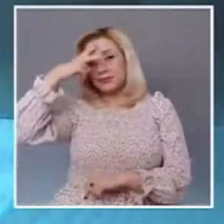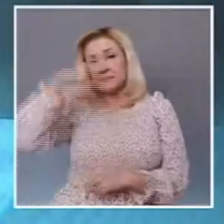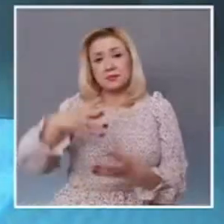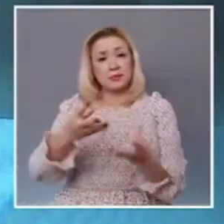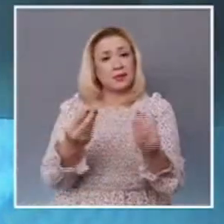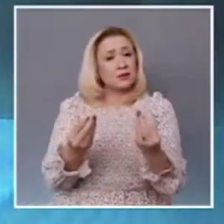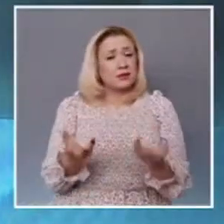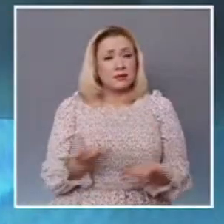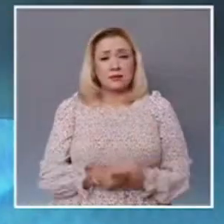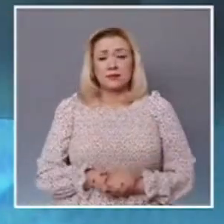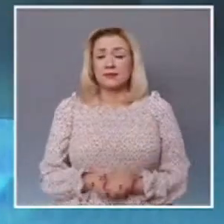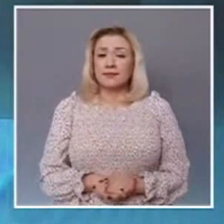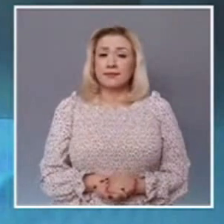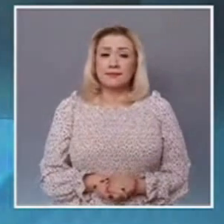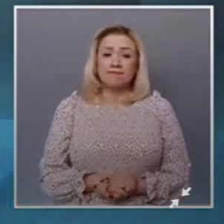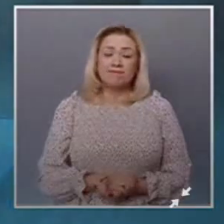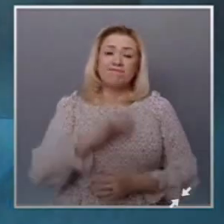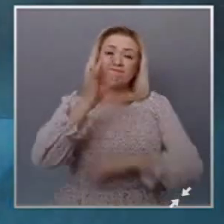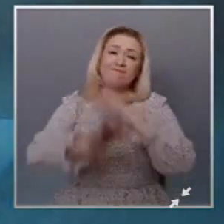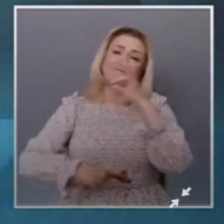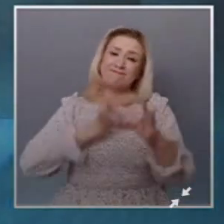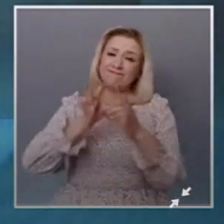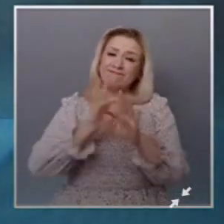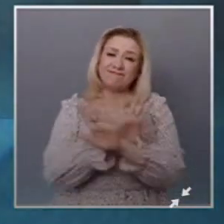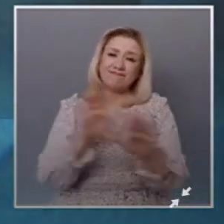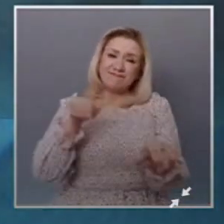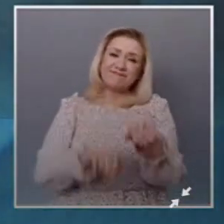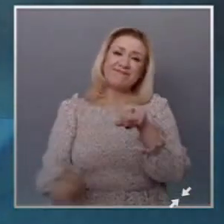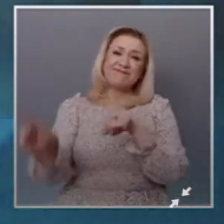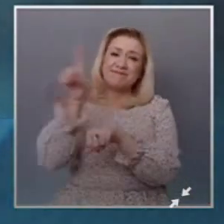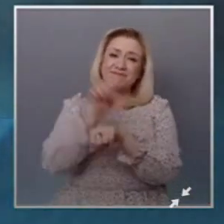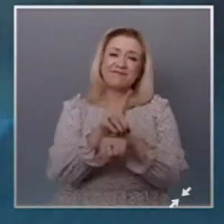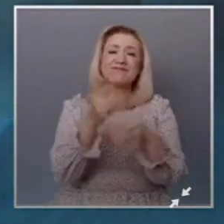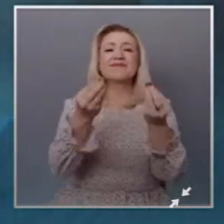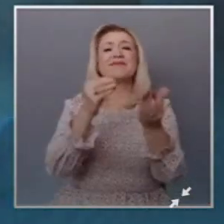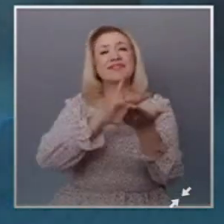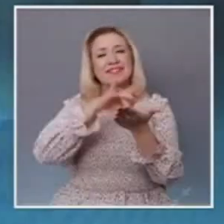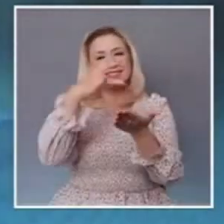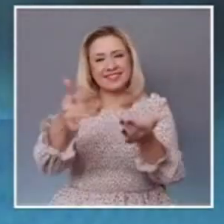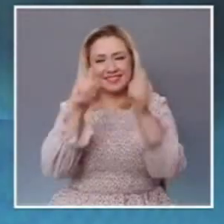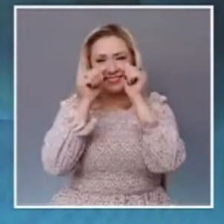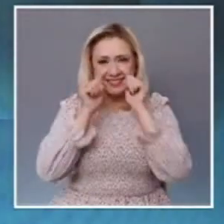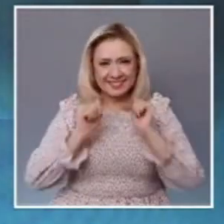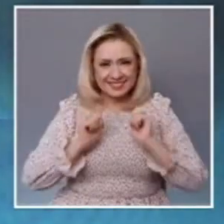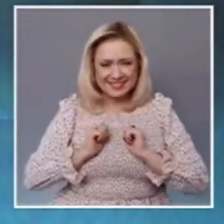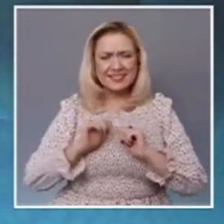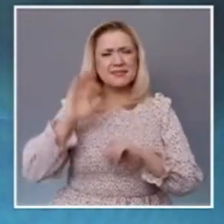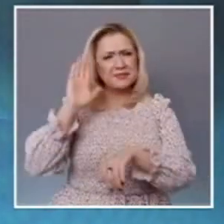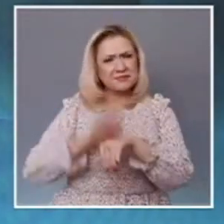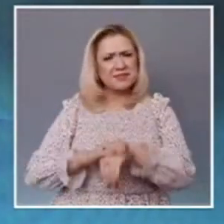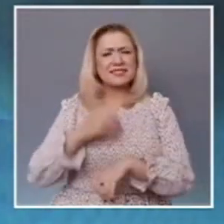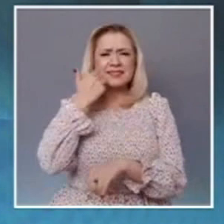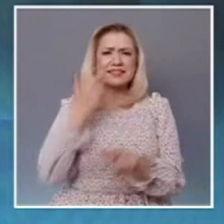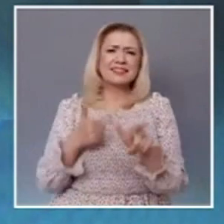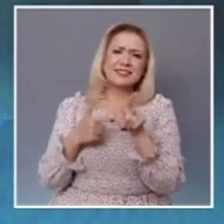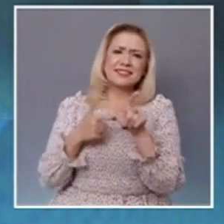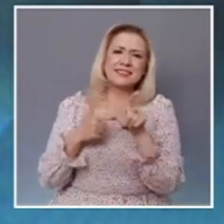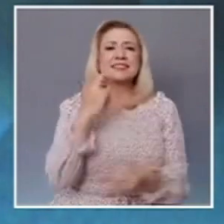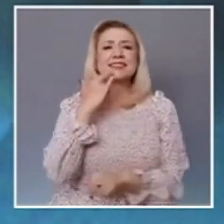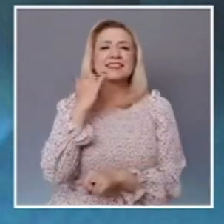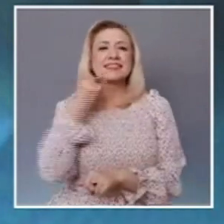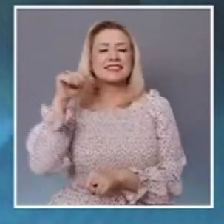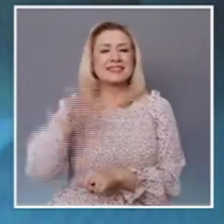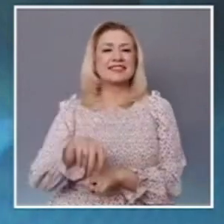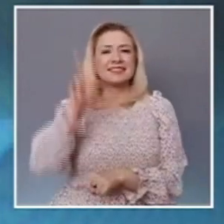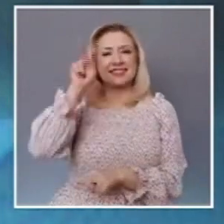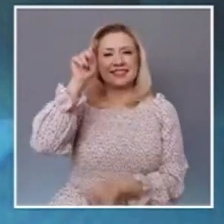Y es así como llegamos al final de esta emisión, como siempre agradeciendo su compañía e invitándole a mantenerse aquí en la señal del canal del